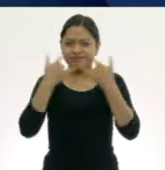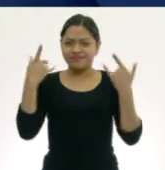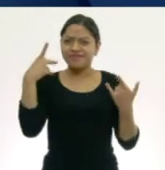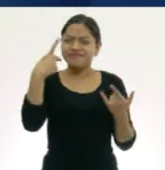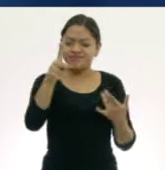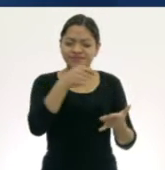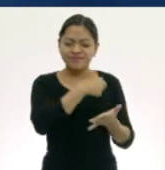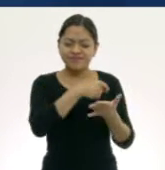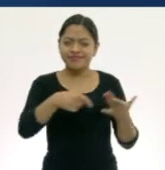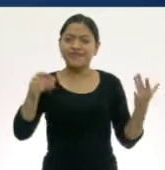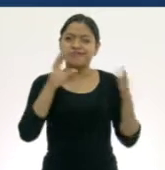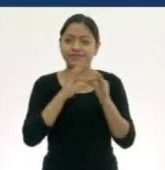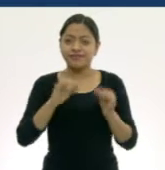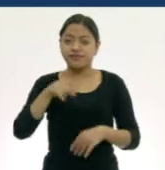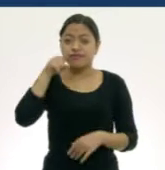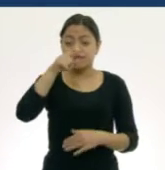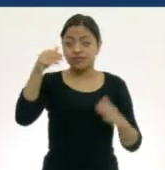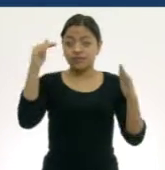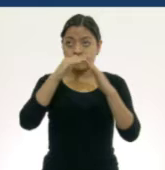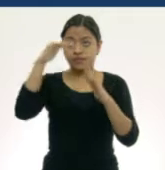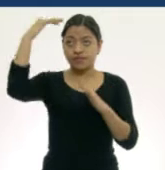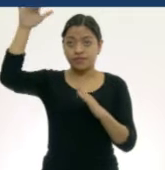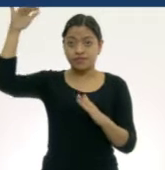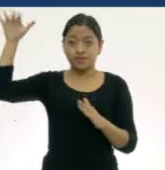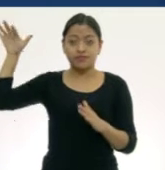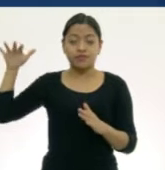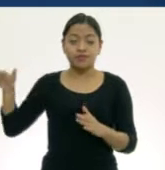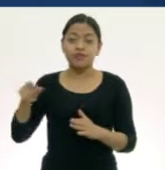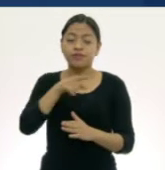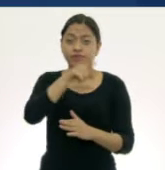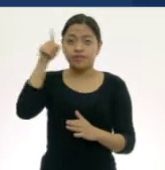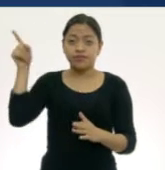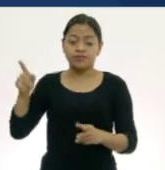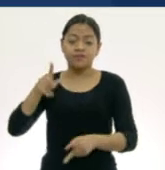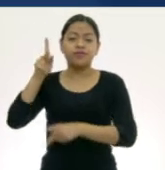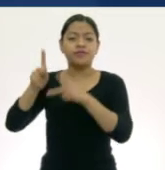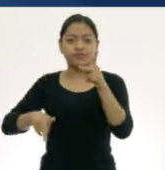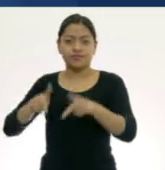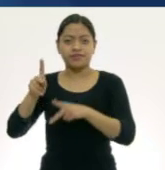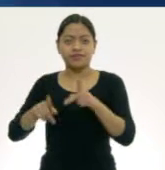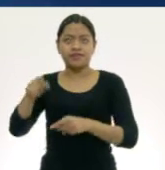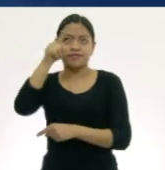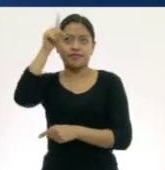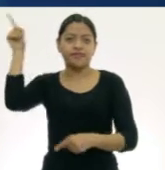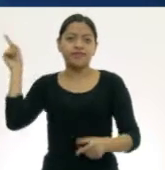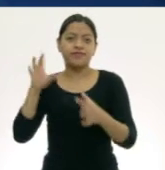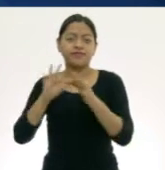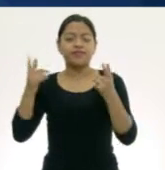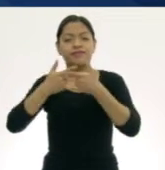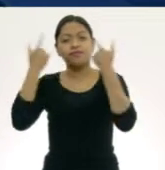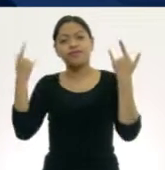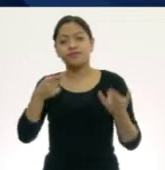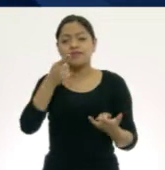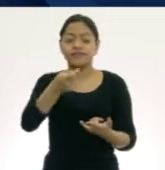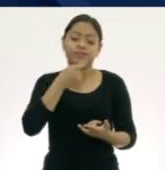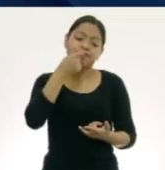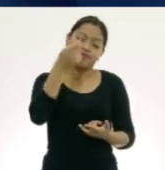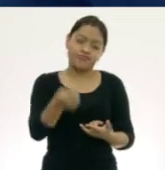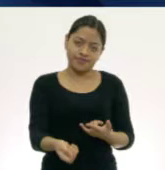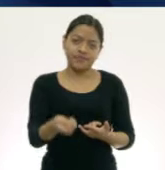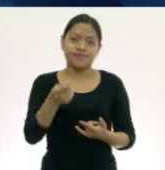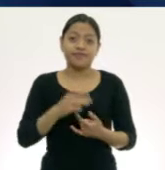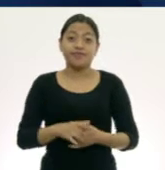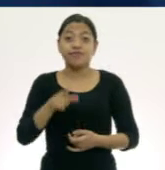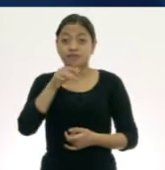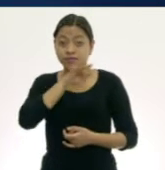Platica en casa con las personas con quienes vives para que te cuenten anécdotas de cuando eras más pequeño. De